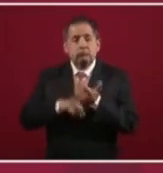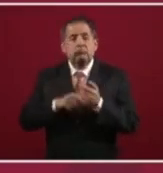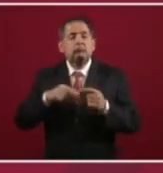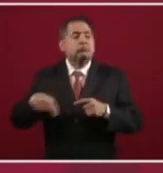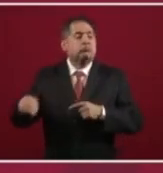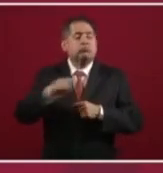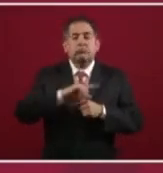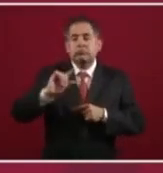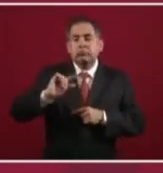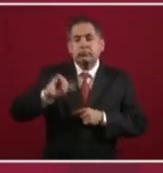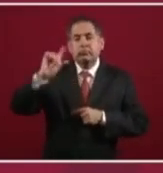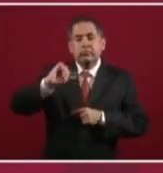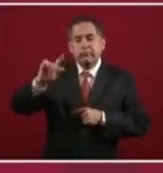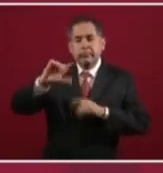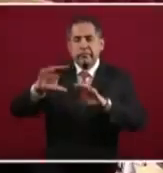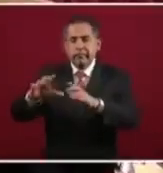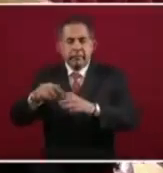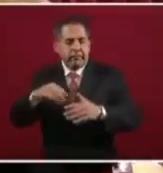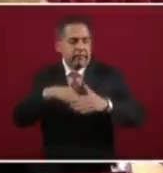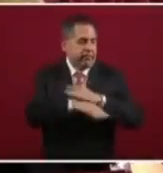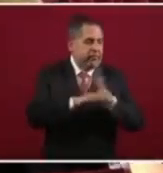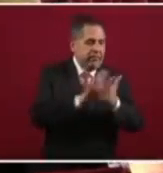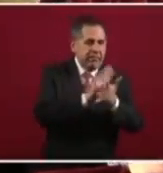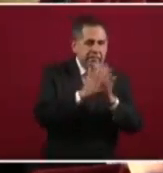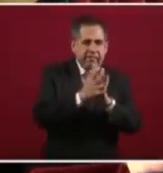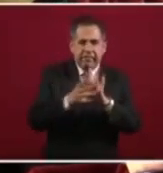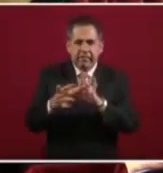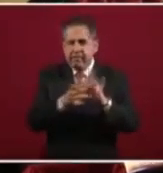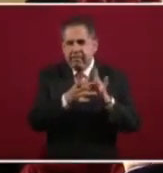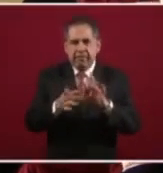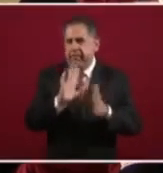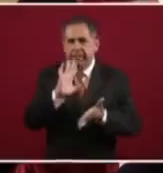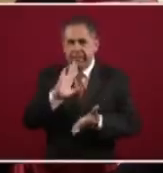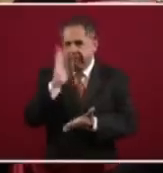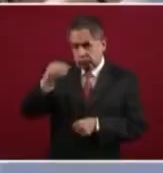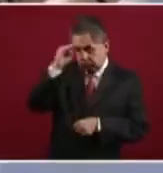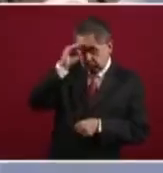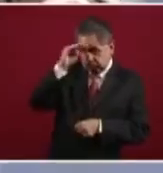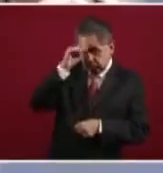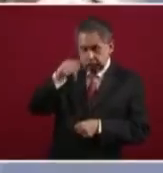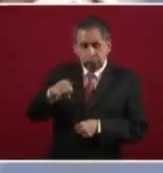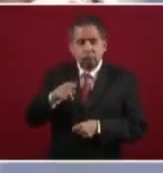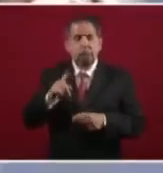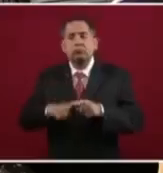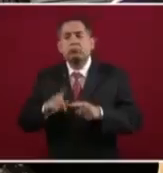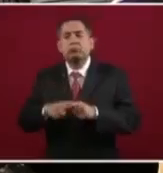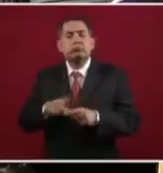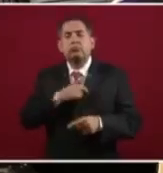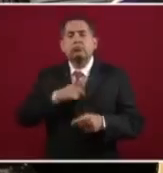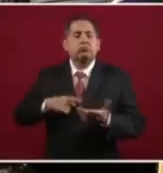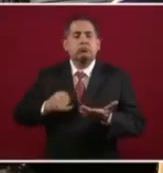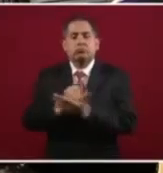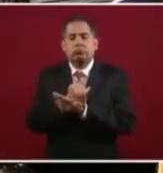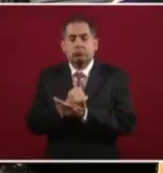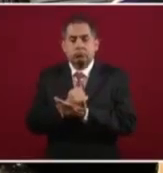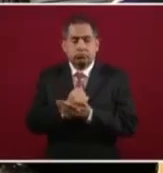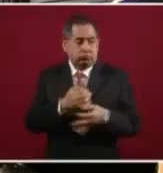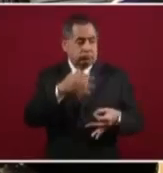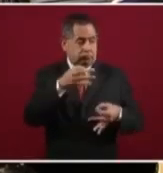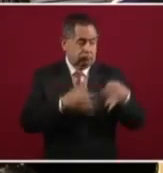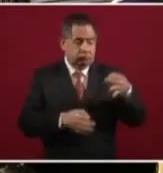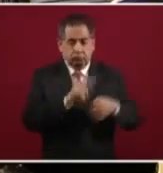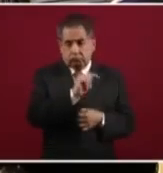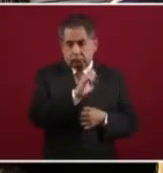se mezcle con la delincuencia. Sobre el atentado en el que fueron emboscados 14 policías estatales en Michoacán,